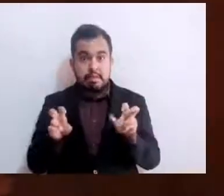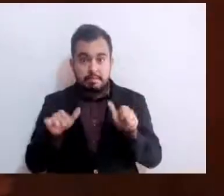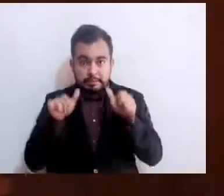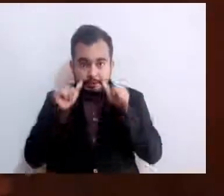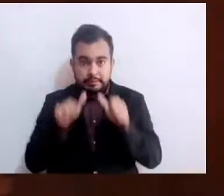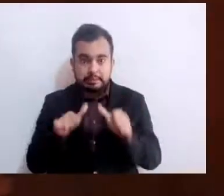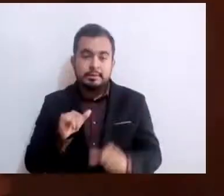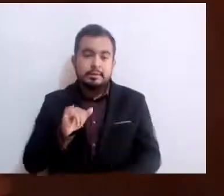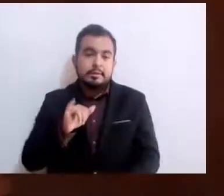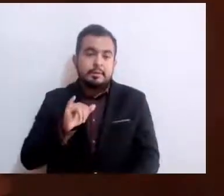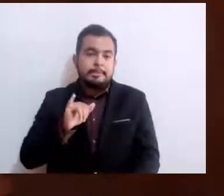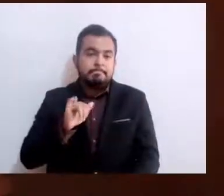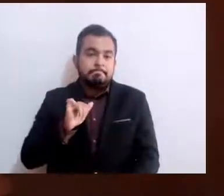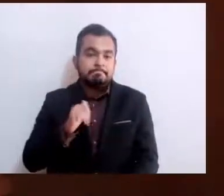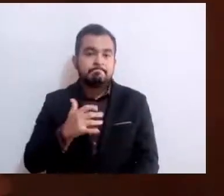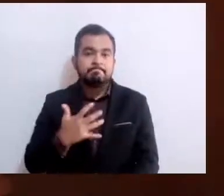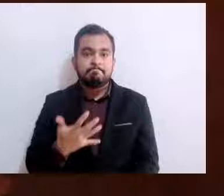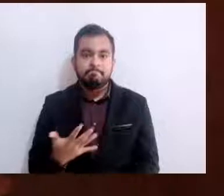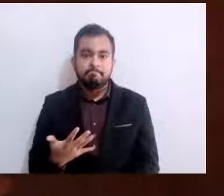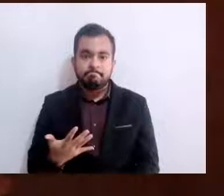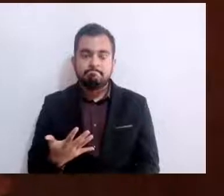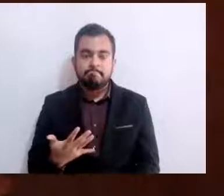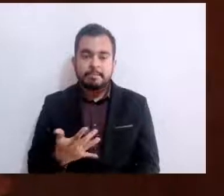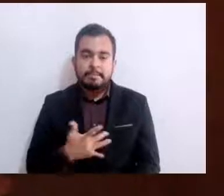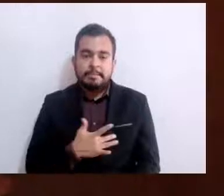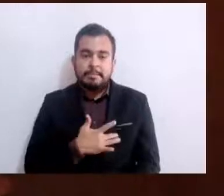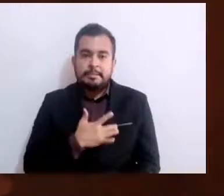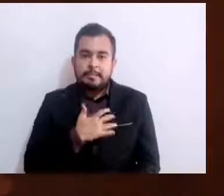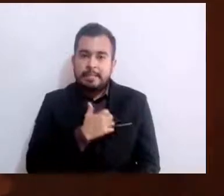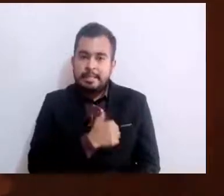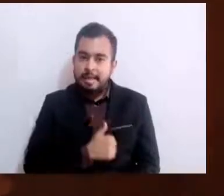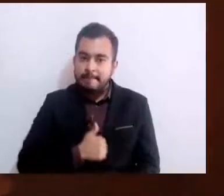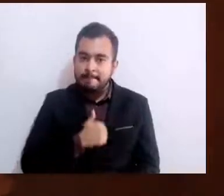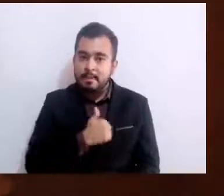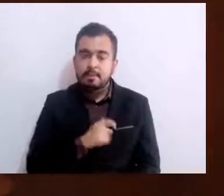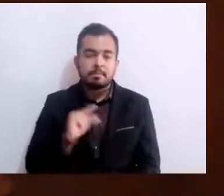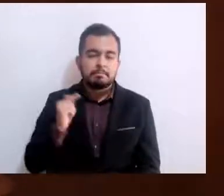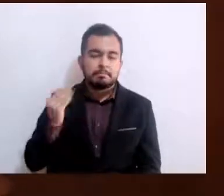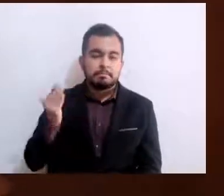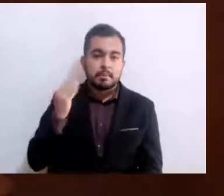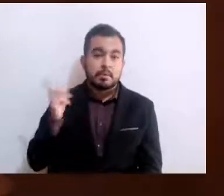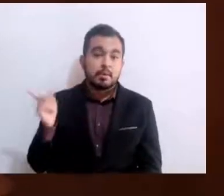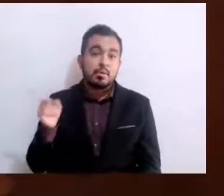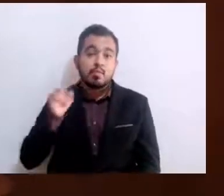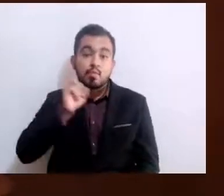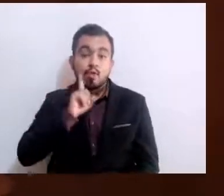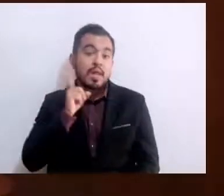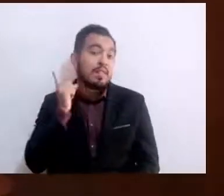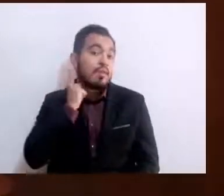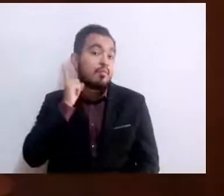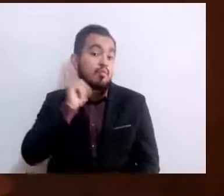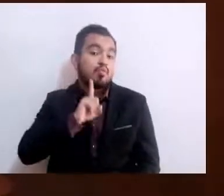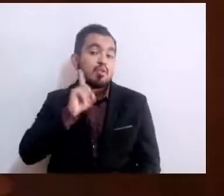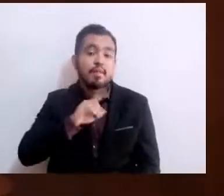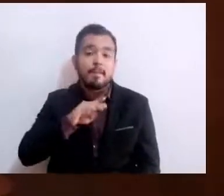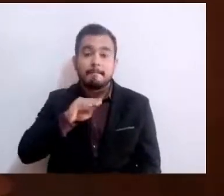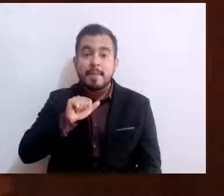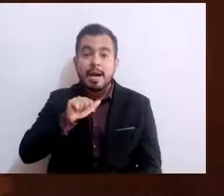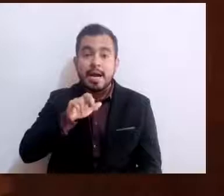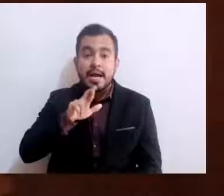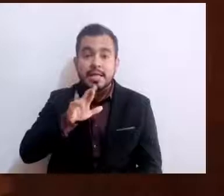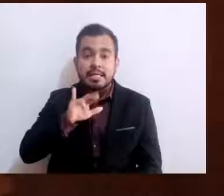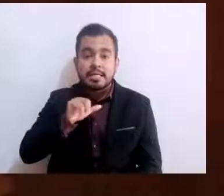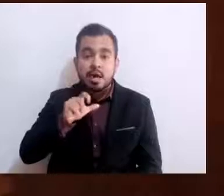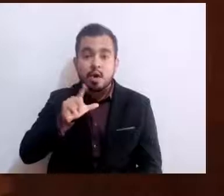lamentable, hace un rato mi compañera diputada María Luisa del Verde decía que ni una